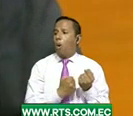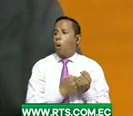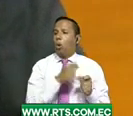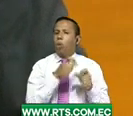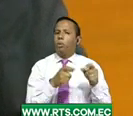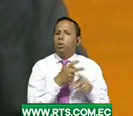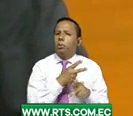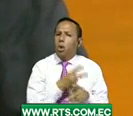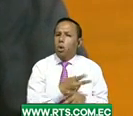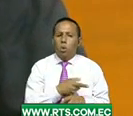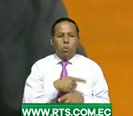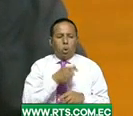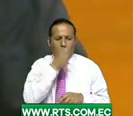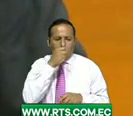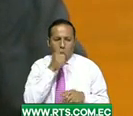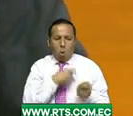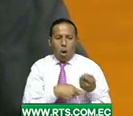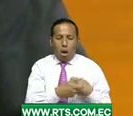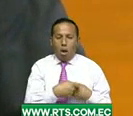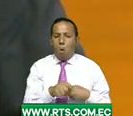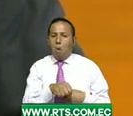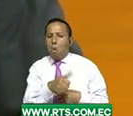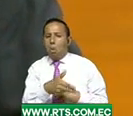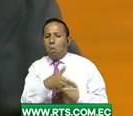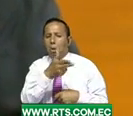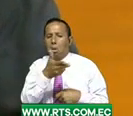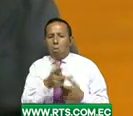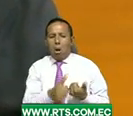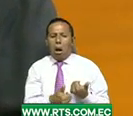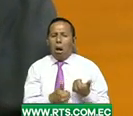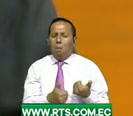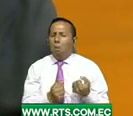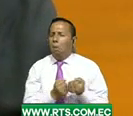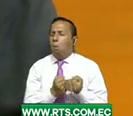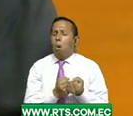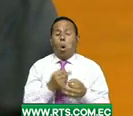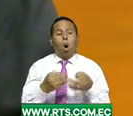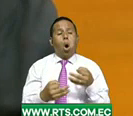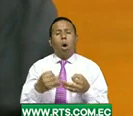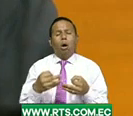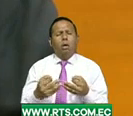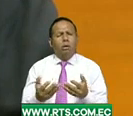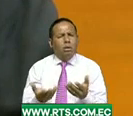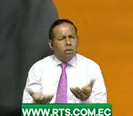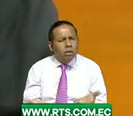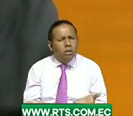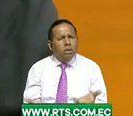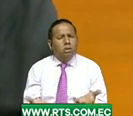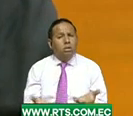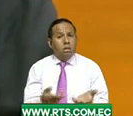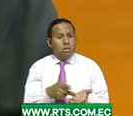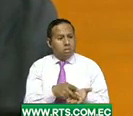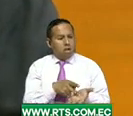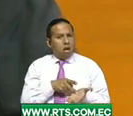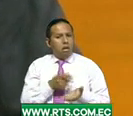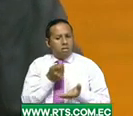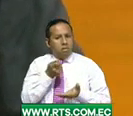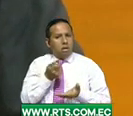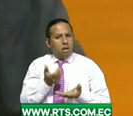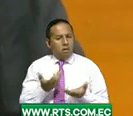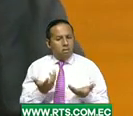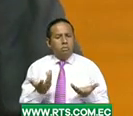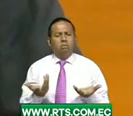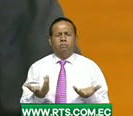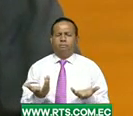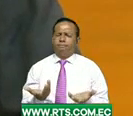a matones o a sus testaferros pagados para lavar su cara, su plata, su imagen